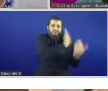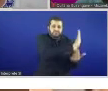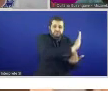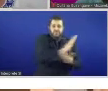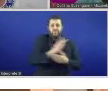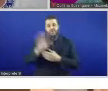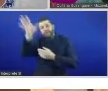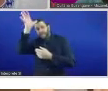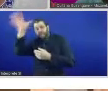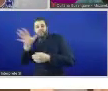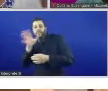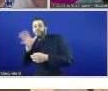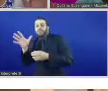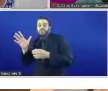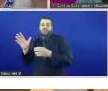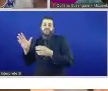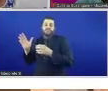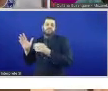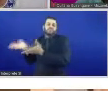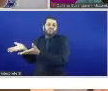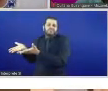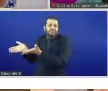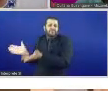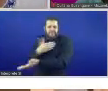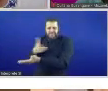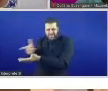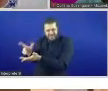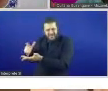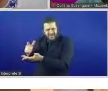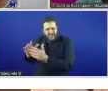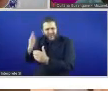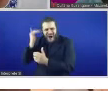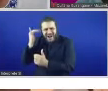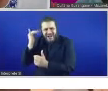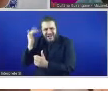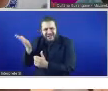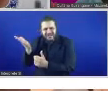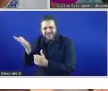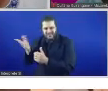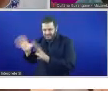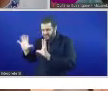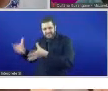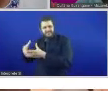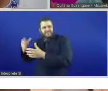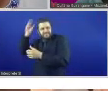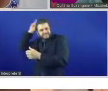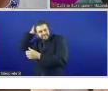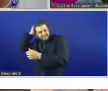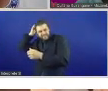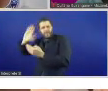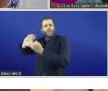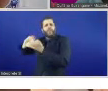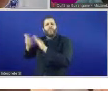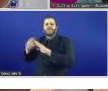escuchando en su lengua propia, cuando vamos a las comunidades, y